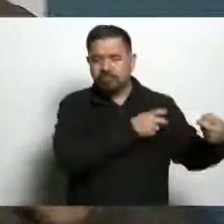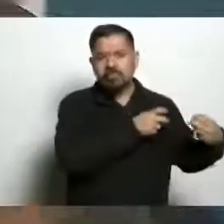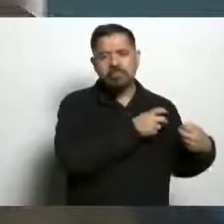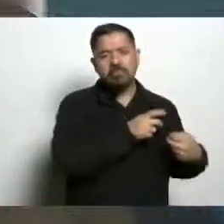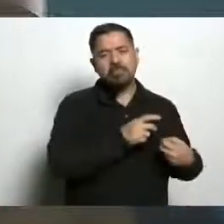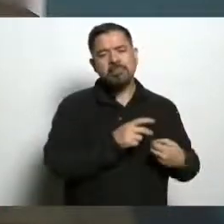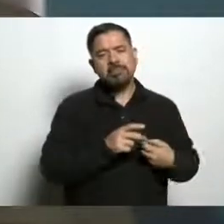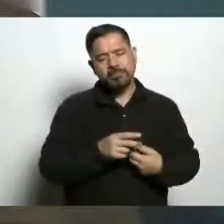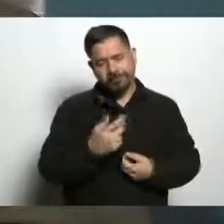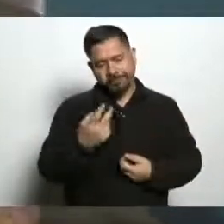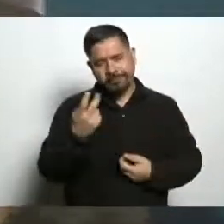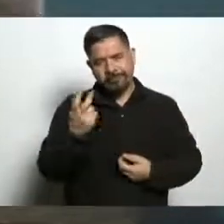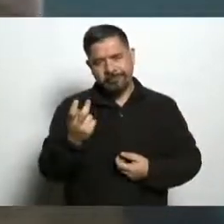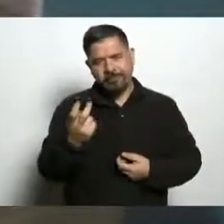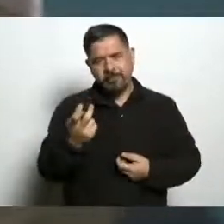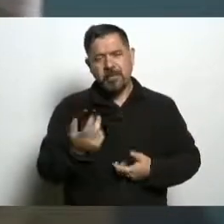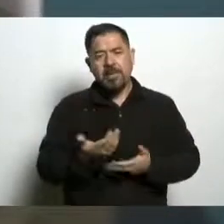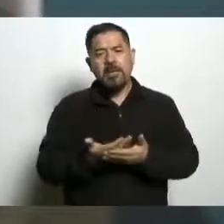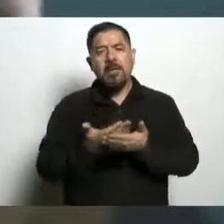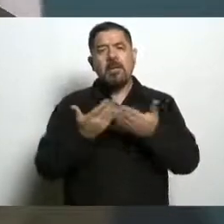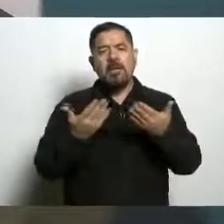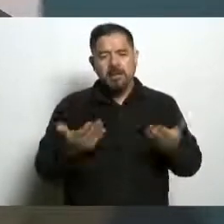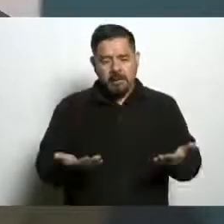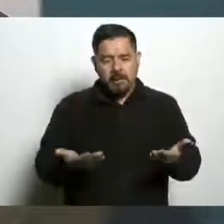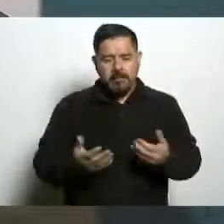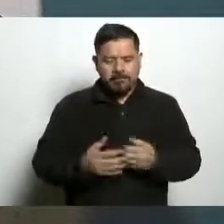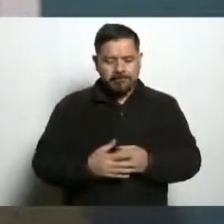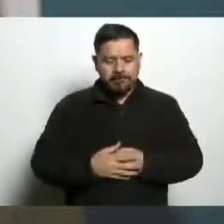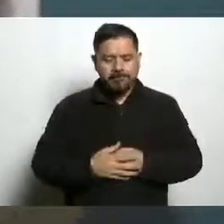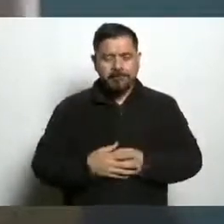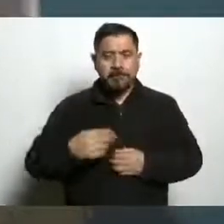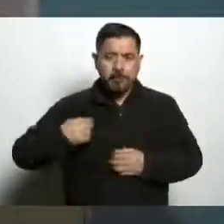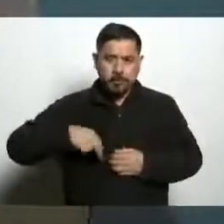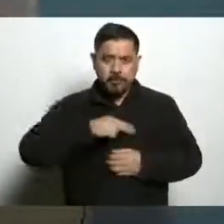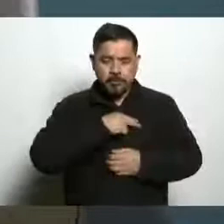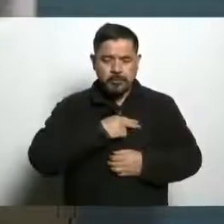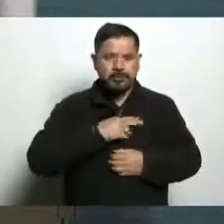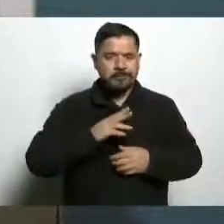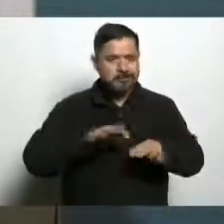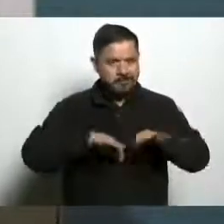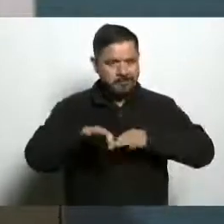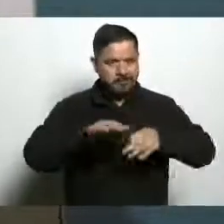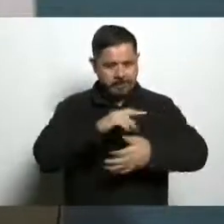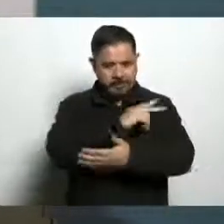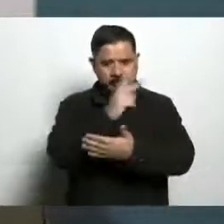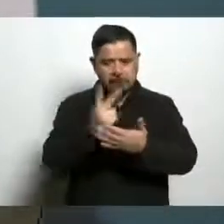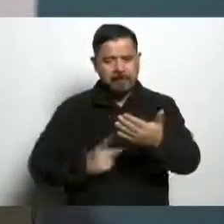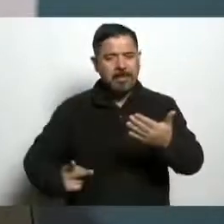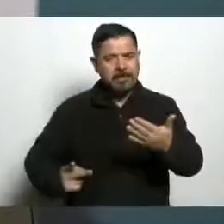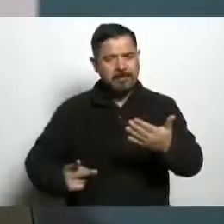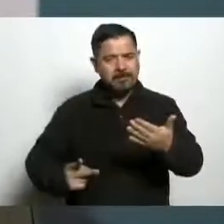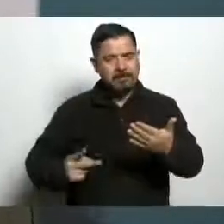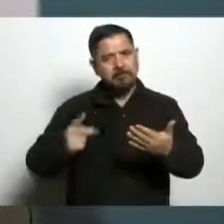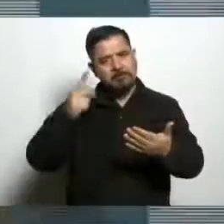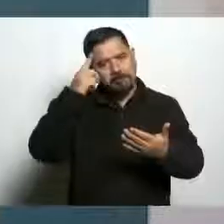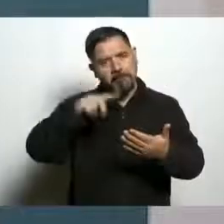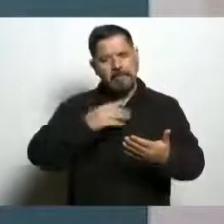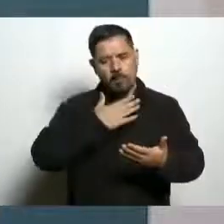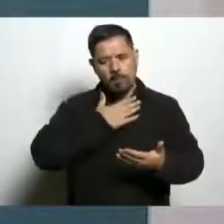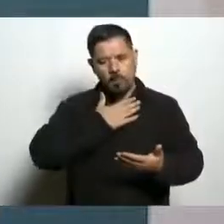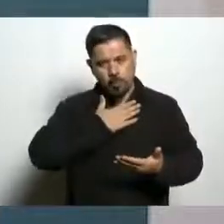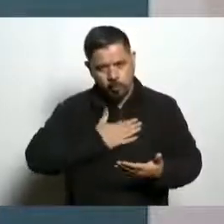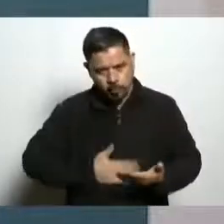Ahora estamos llevando a cabo un plan para hacer